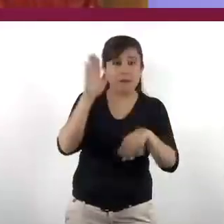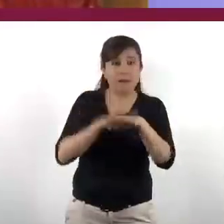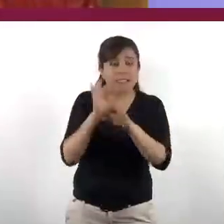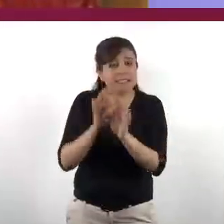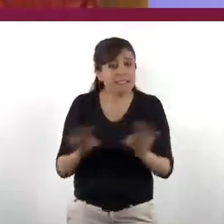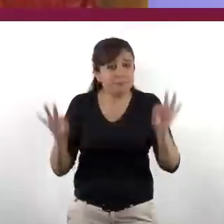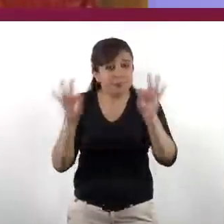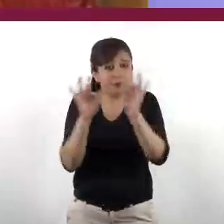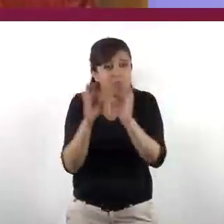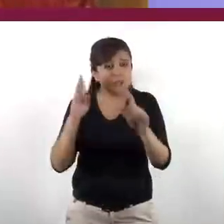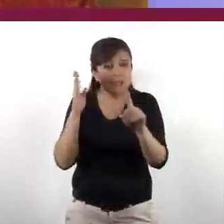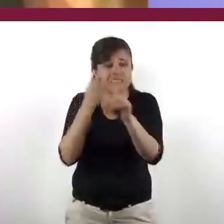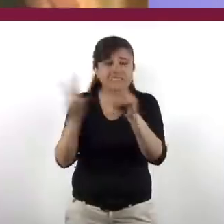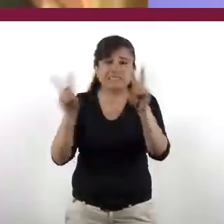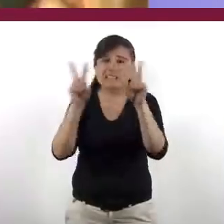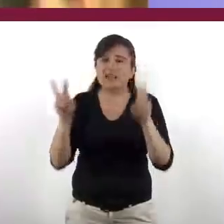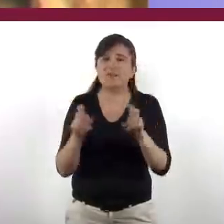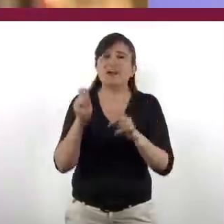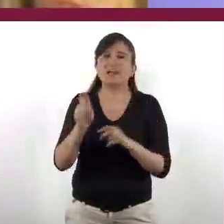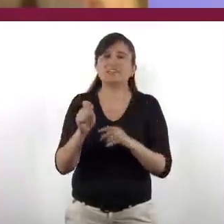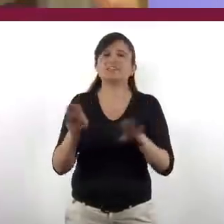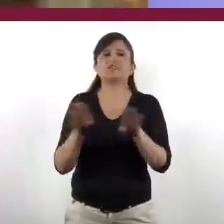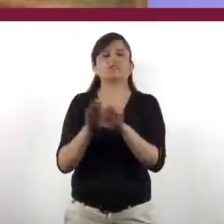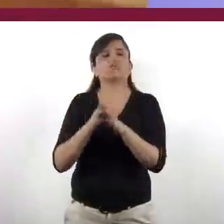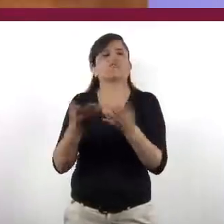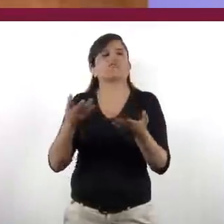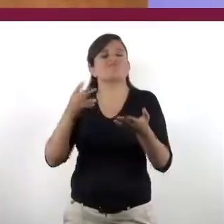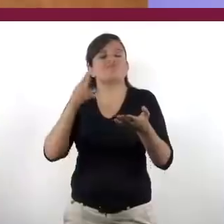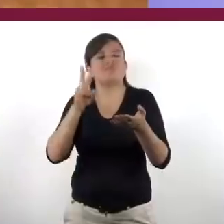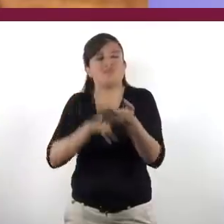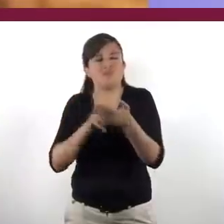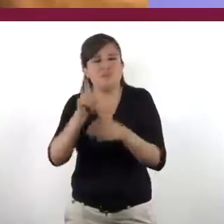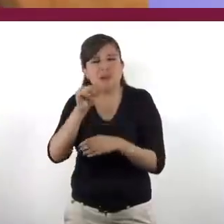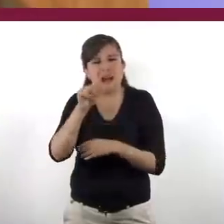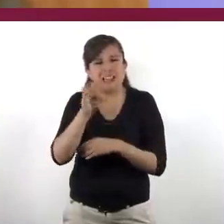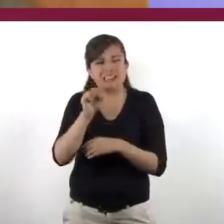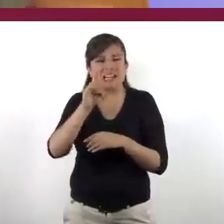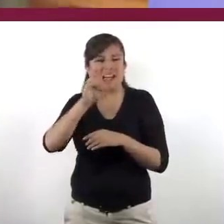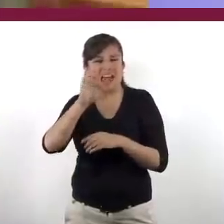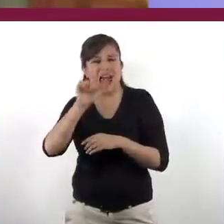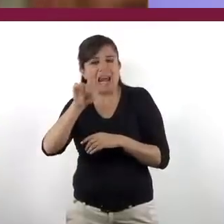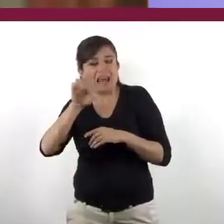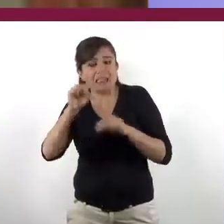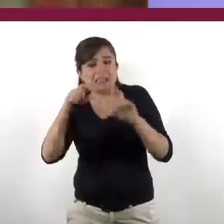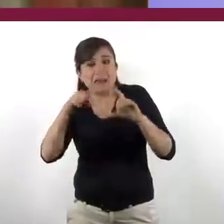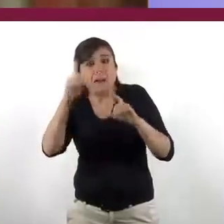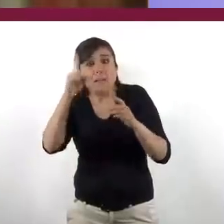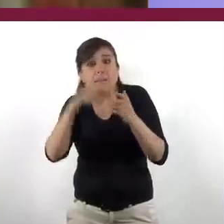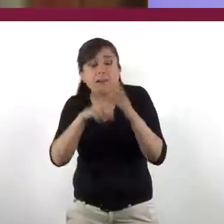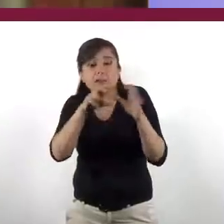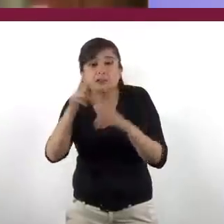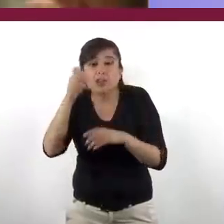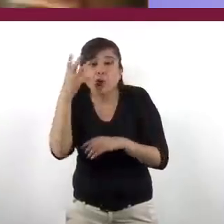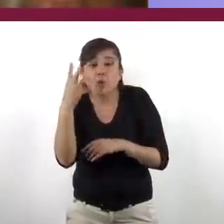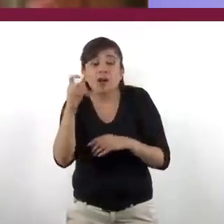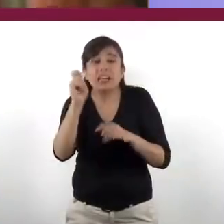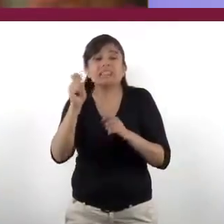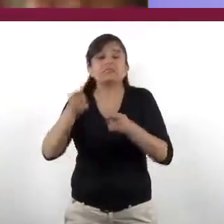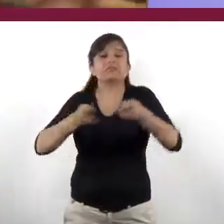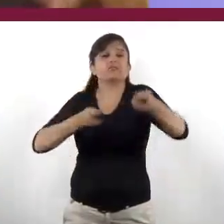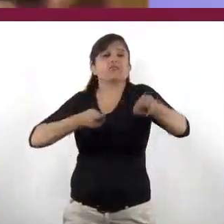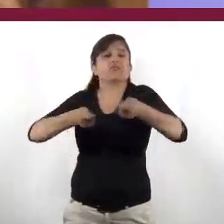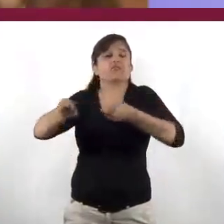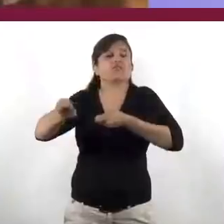importantes tiene que ver con la consolidación de vales reales, que a partir de 1804 va a significar el control de